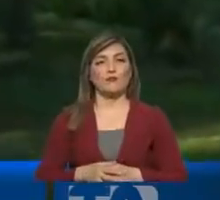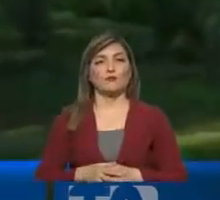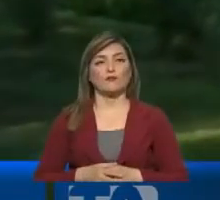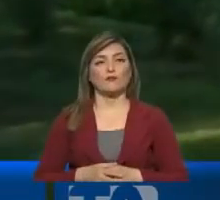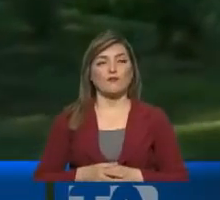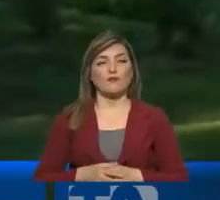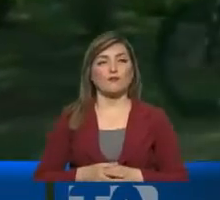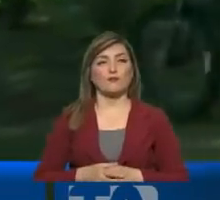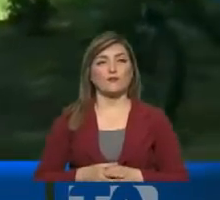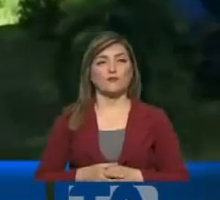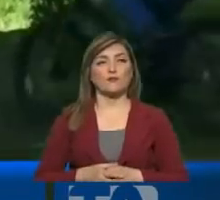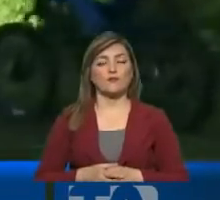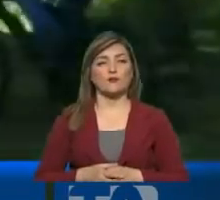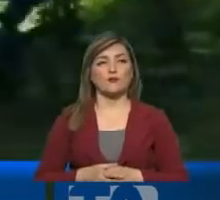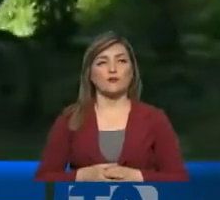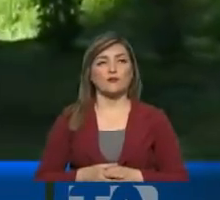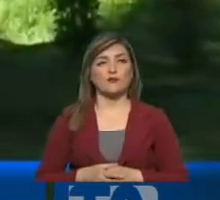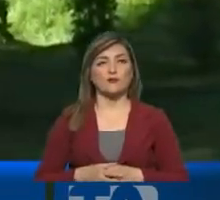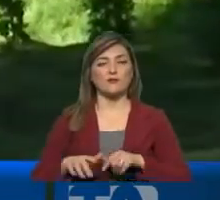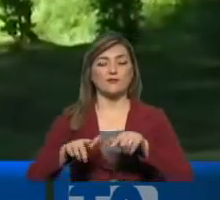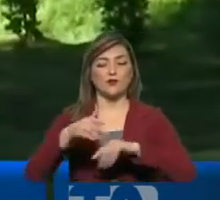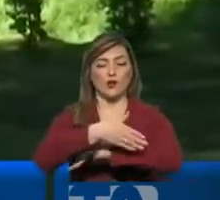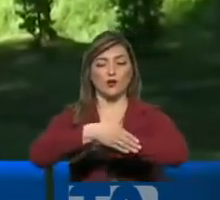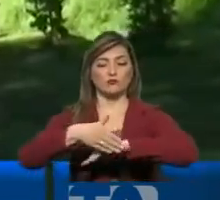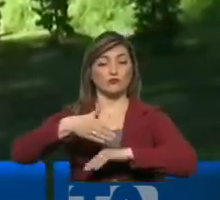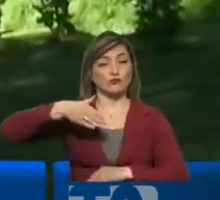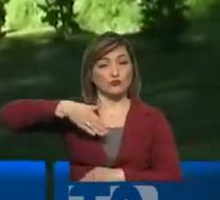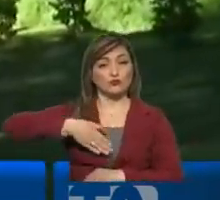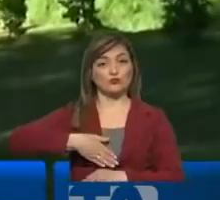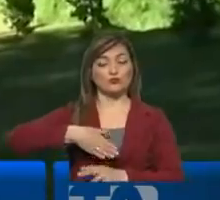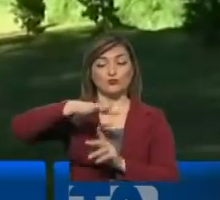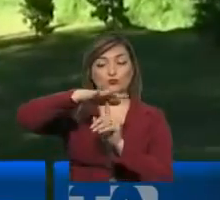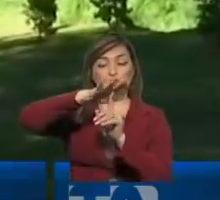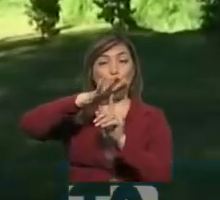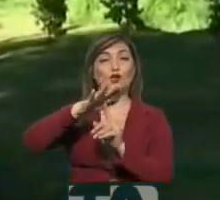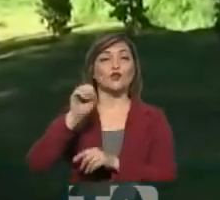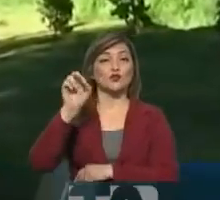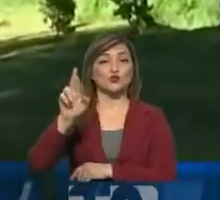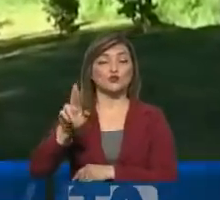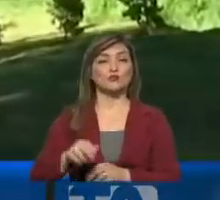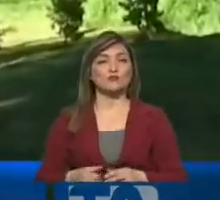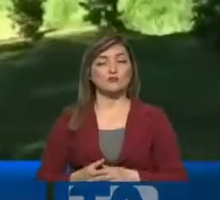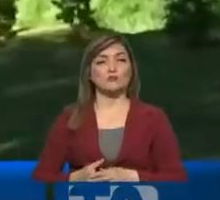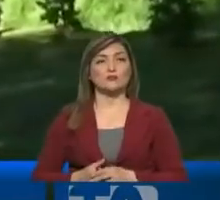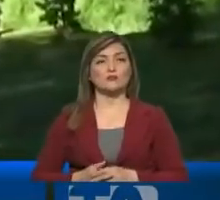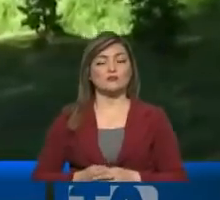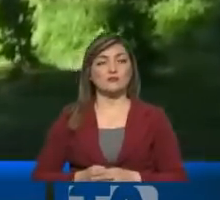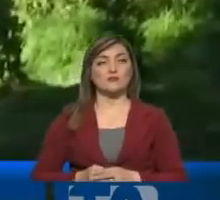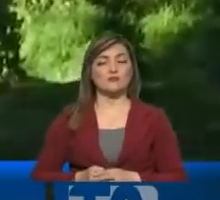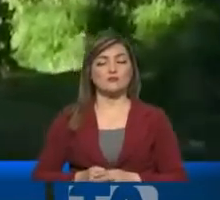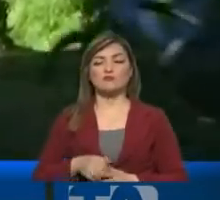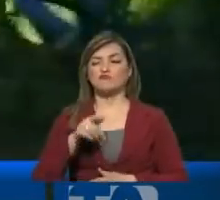ciudadanía, estamos exactamente en la Simón Bolívar, aquí queda el Parque Metropolitano del Sur. ¿Y quién mejor que